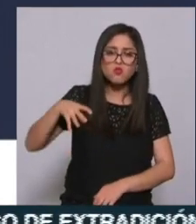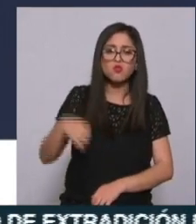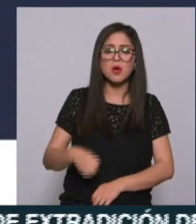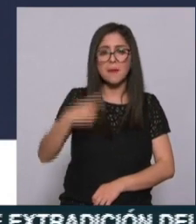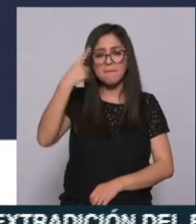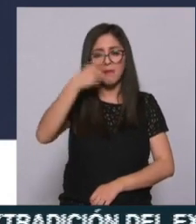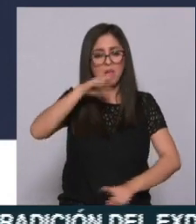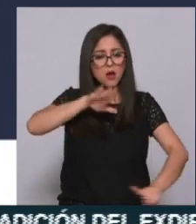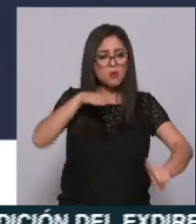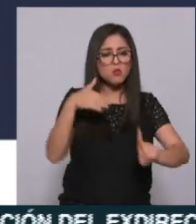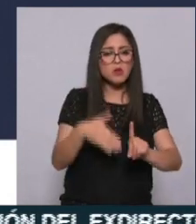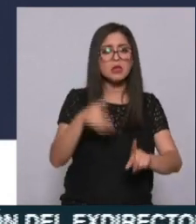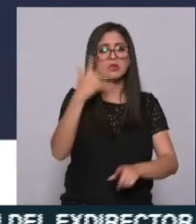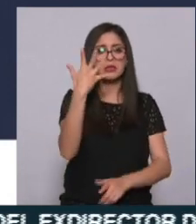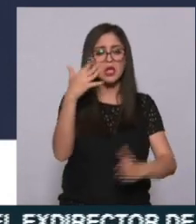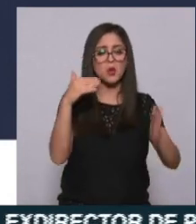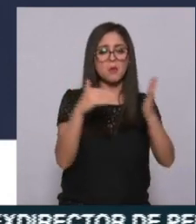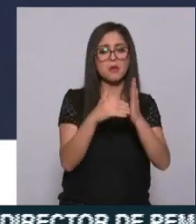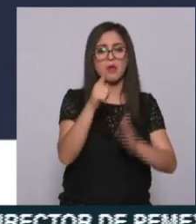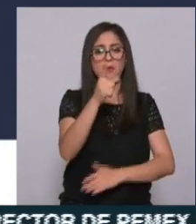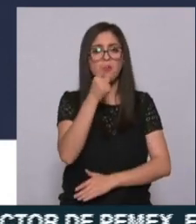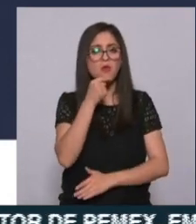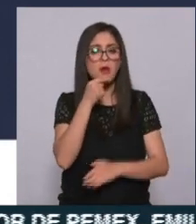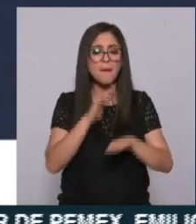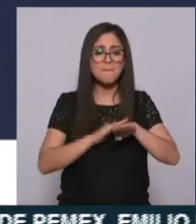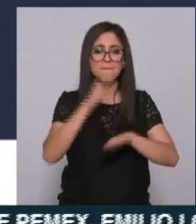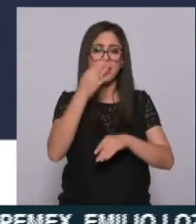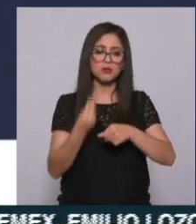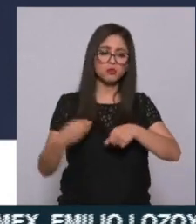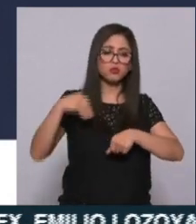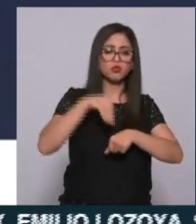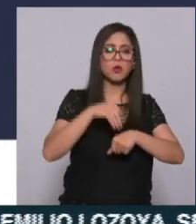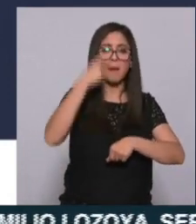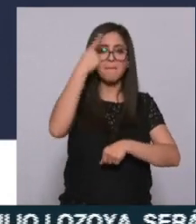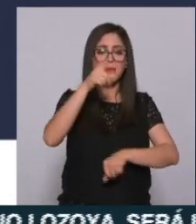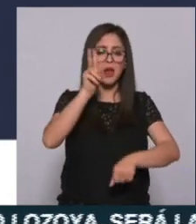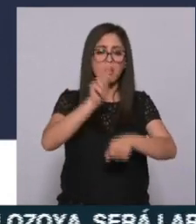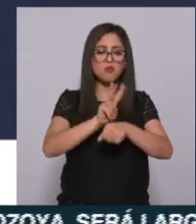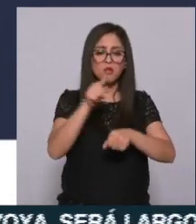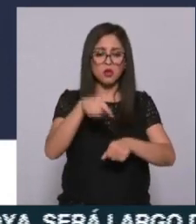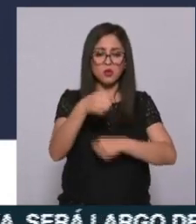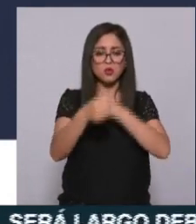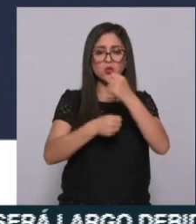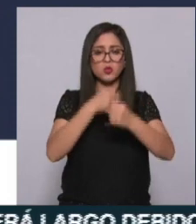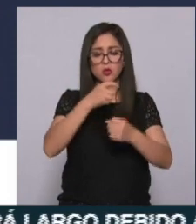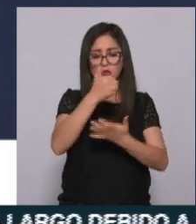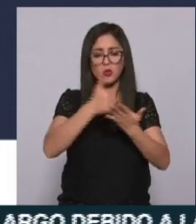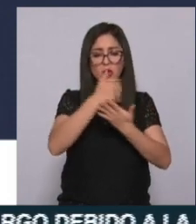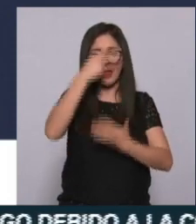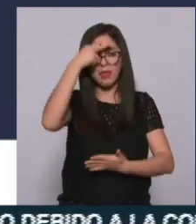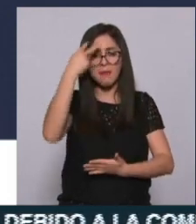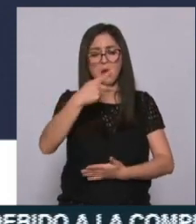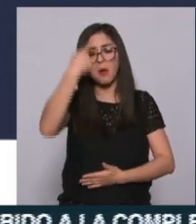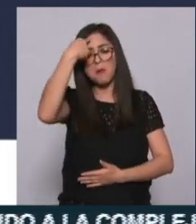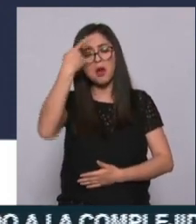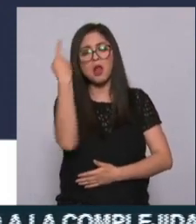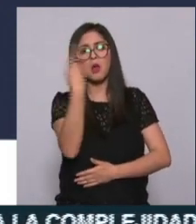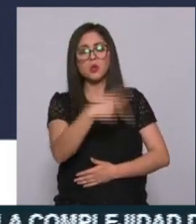tener 5,000 policías más en la Ciudad de México, con un proceso de